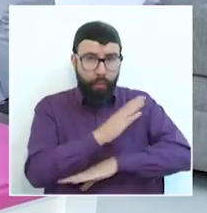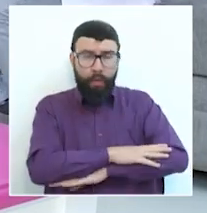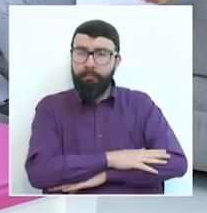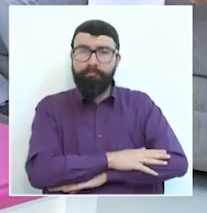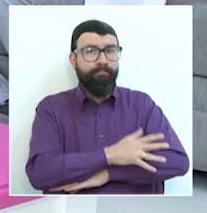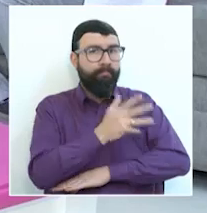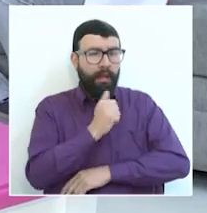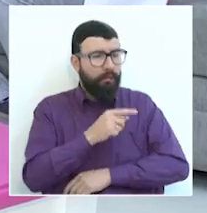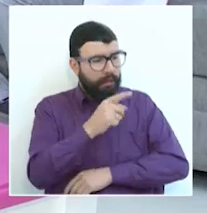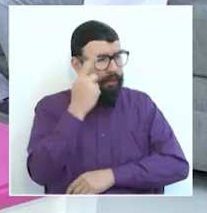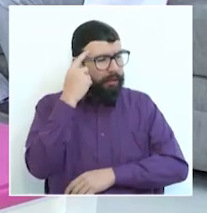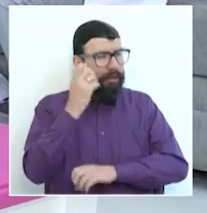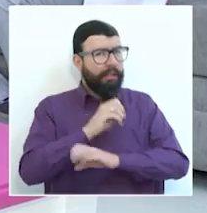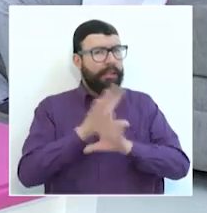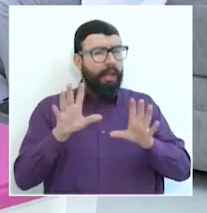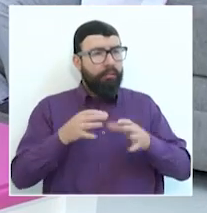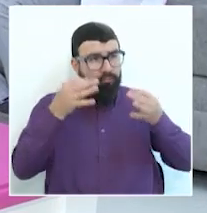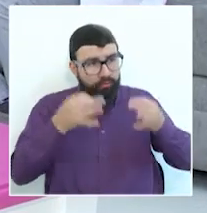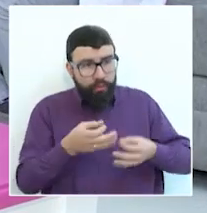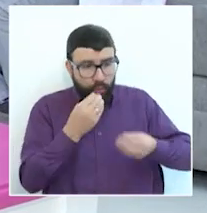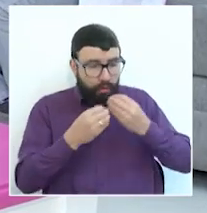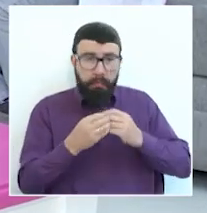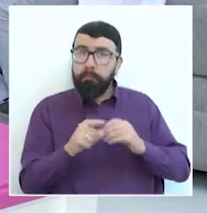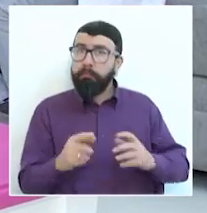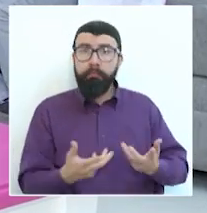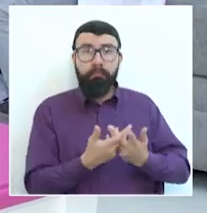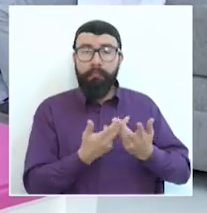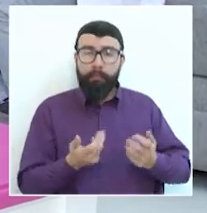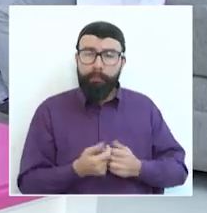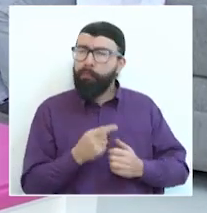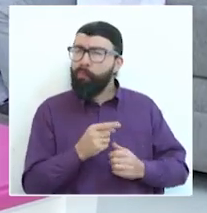algo claro de nutrición. Adicionalmente,